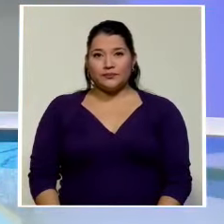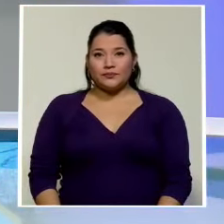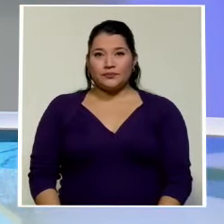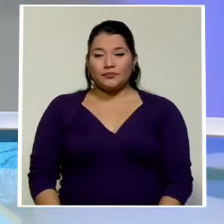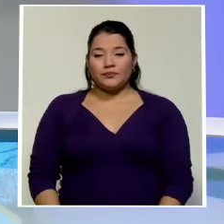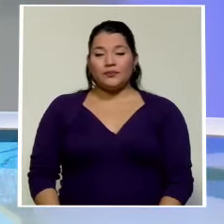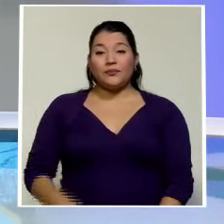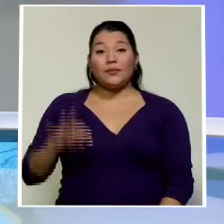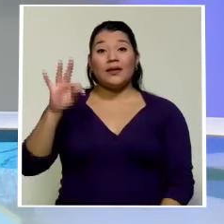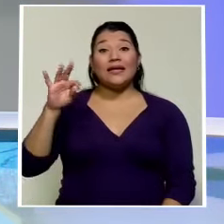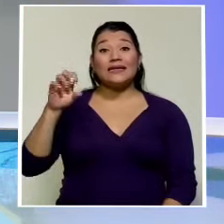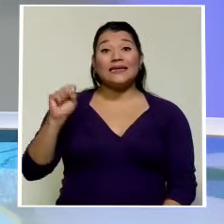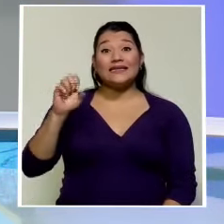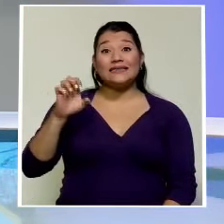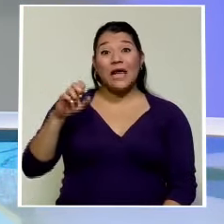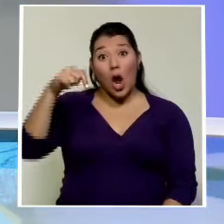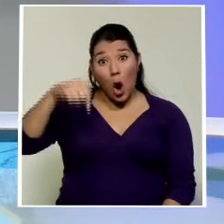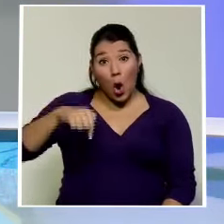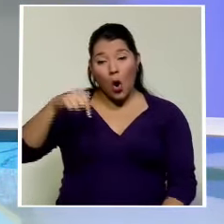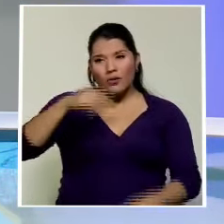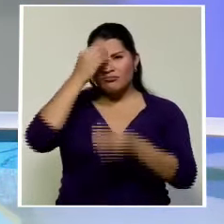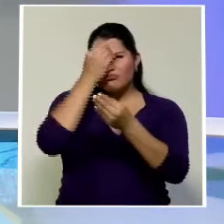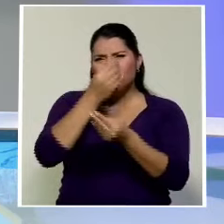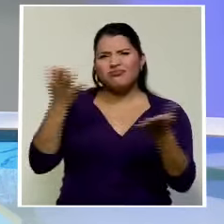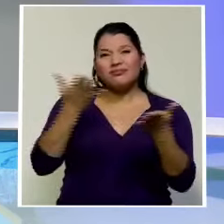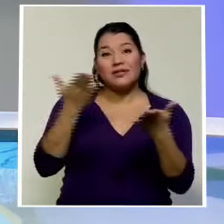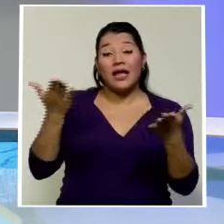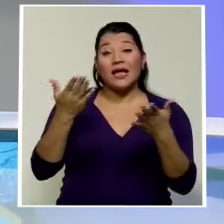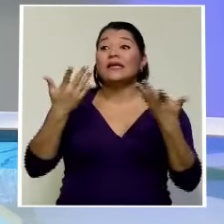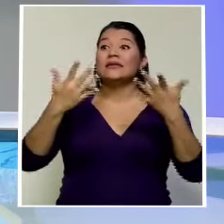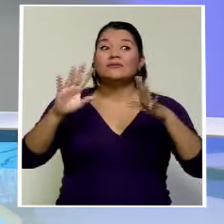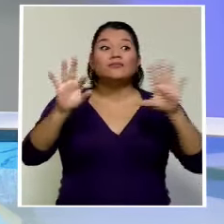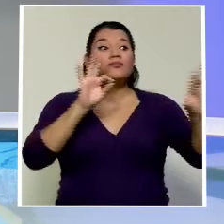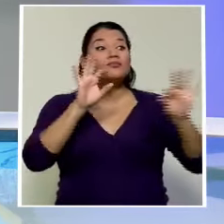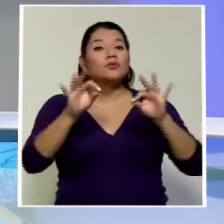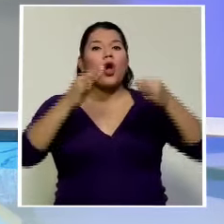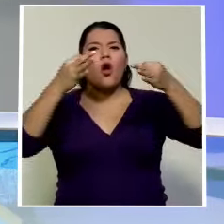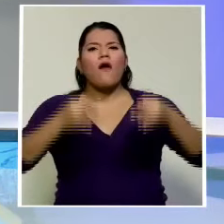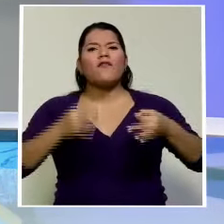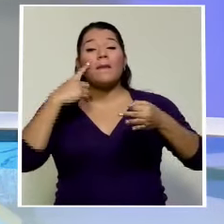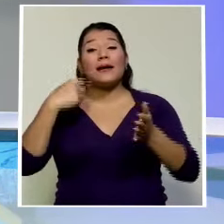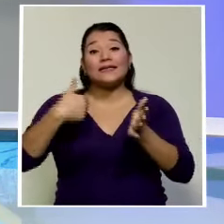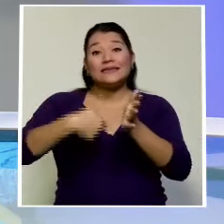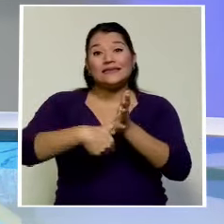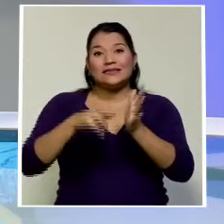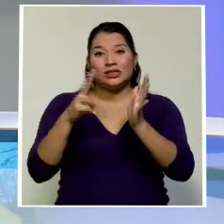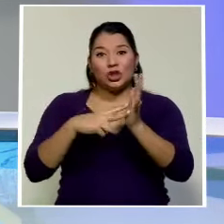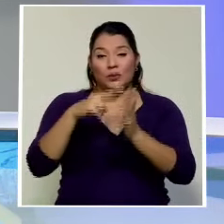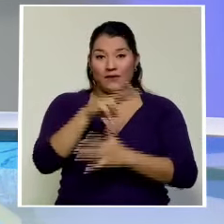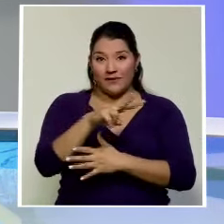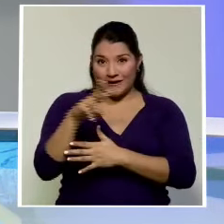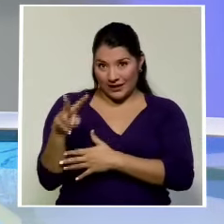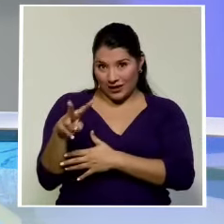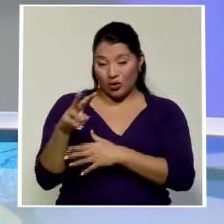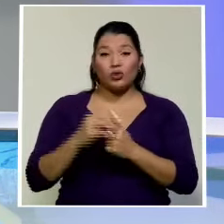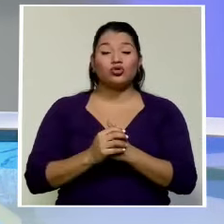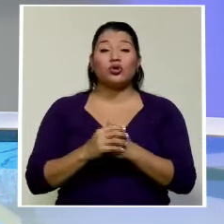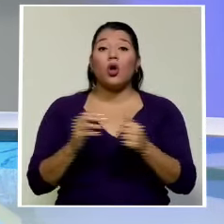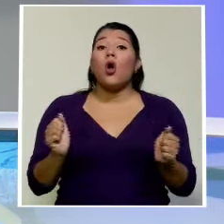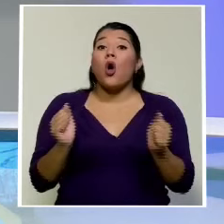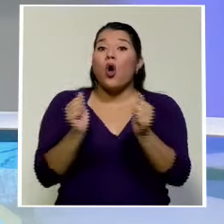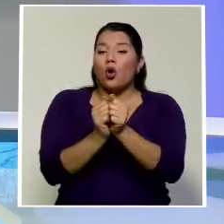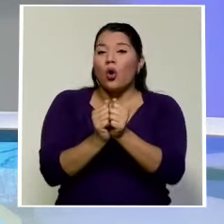El Tribunal Supremo de Elecciones anunció hoy la convocatoria oficial para las elecciones del 2022, con un padrón electoral